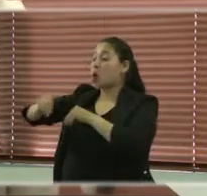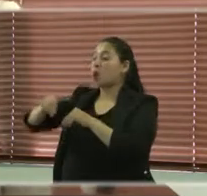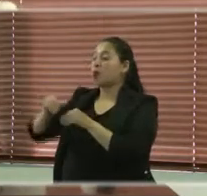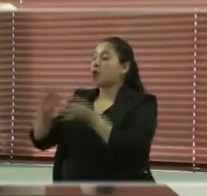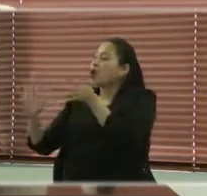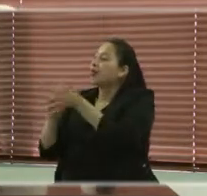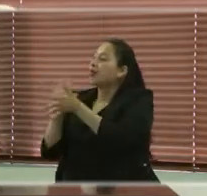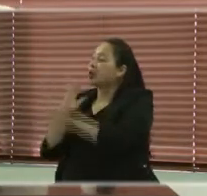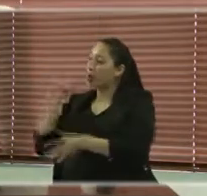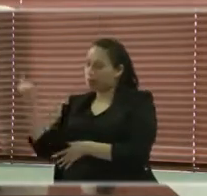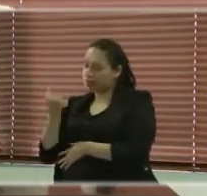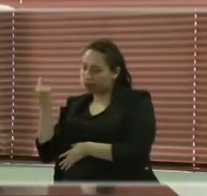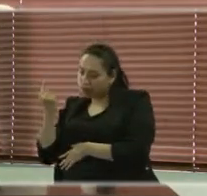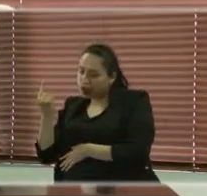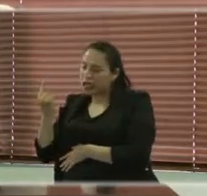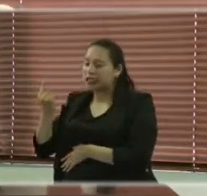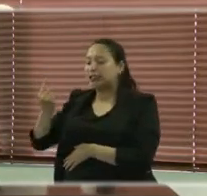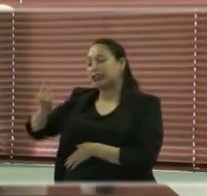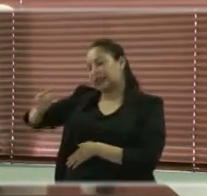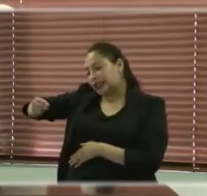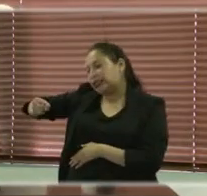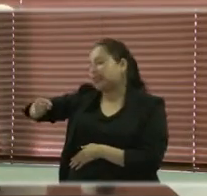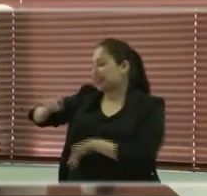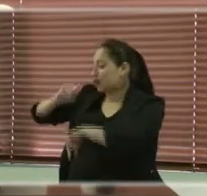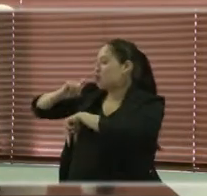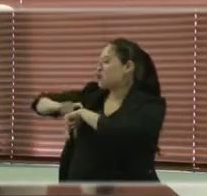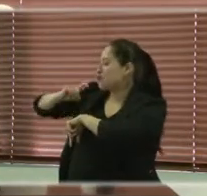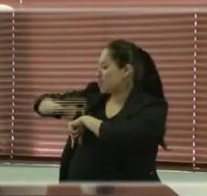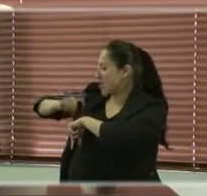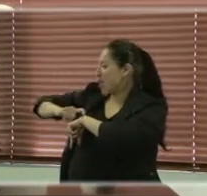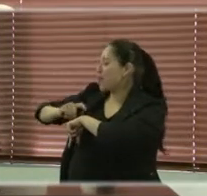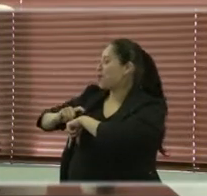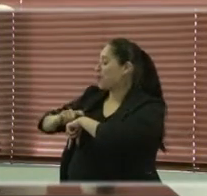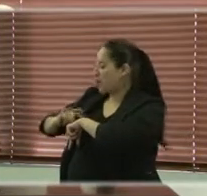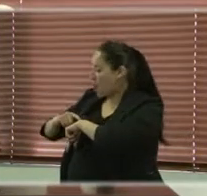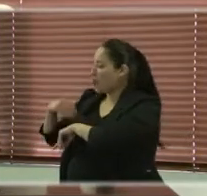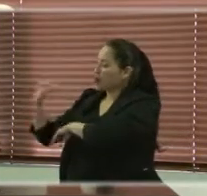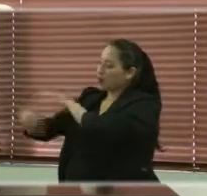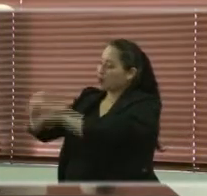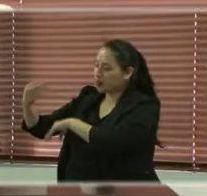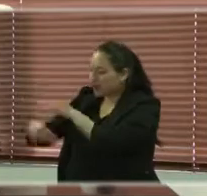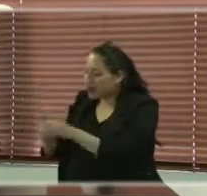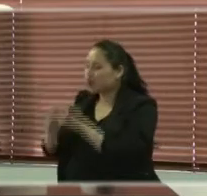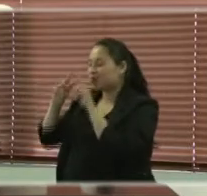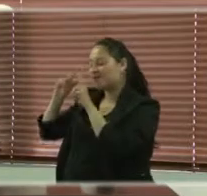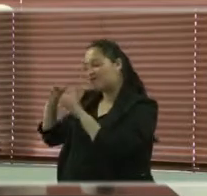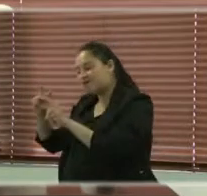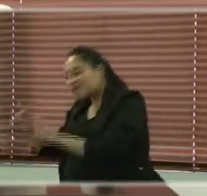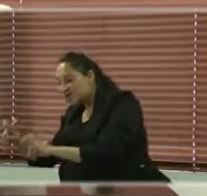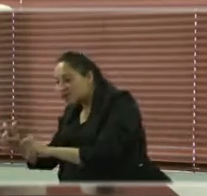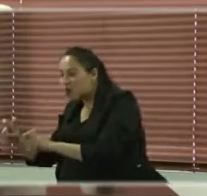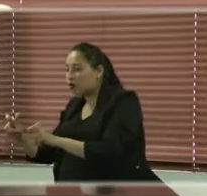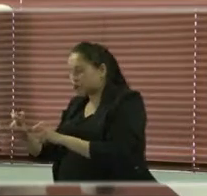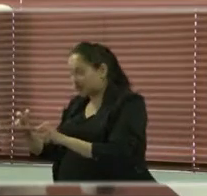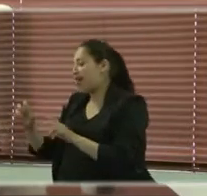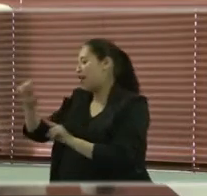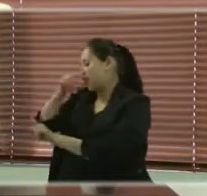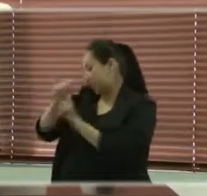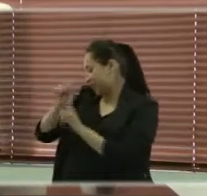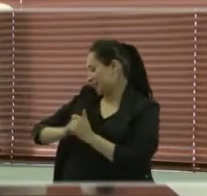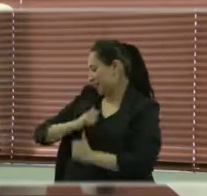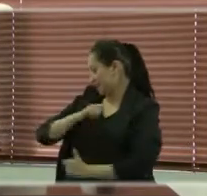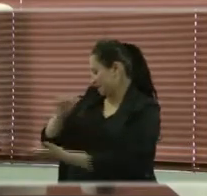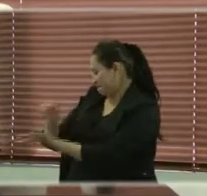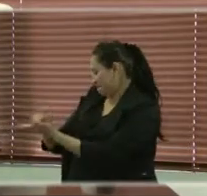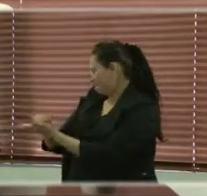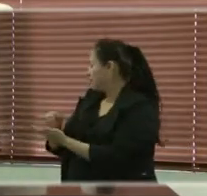es un poco tardado porque lleva todo un proceso de consulta y sociedad civil precisamente